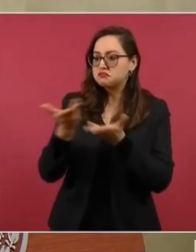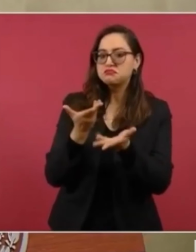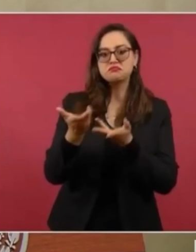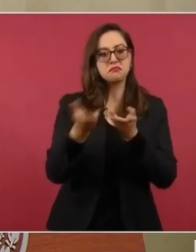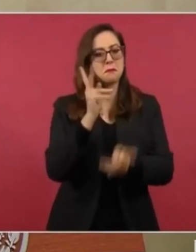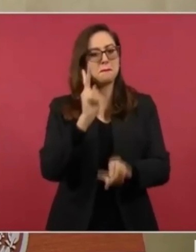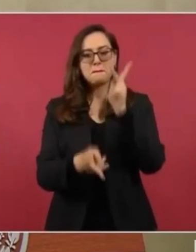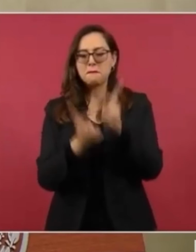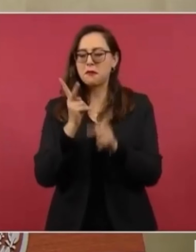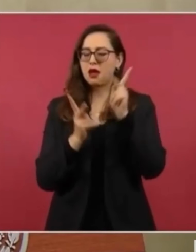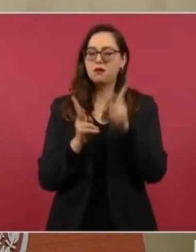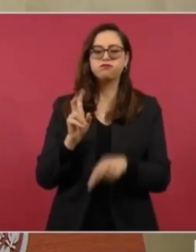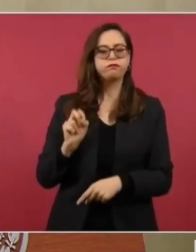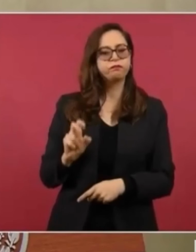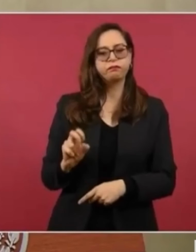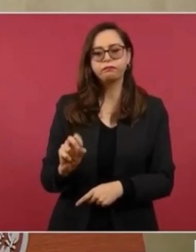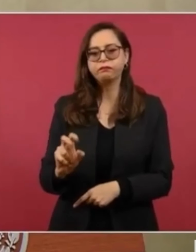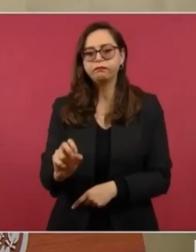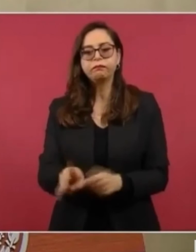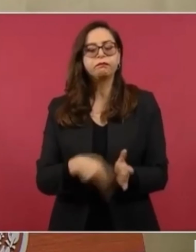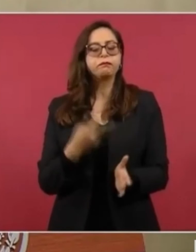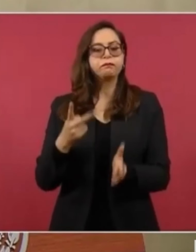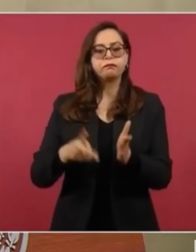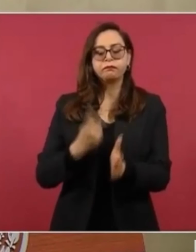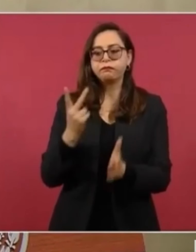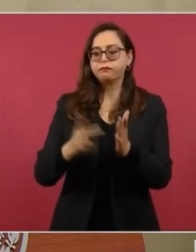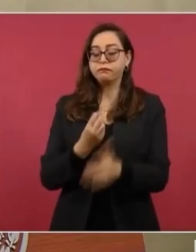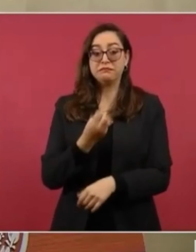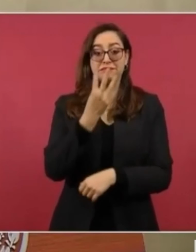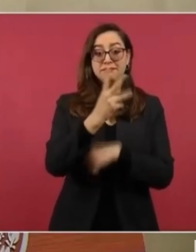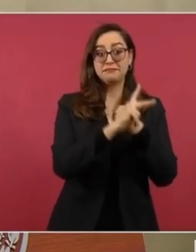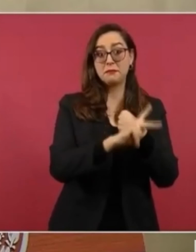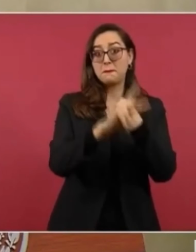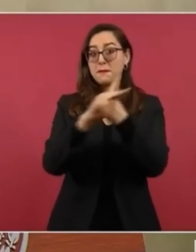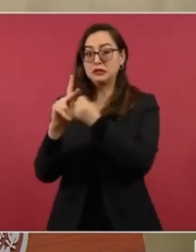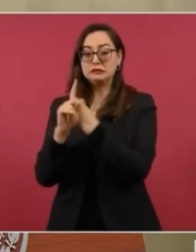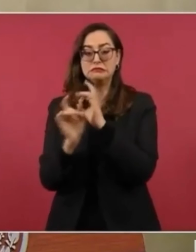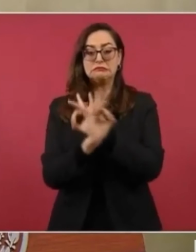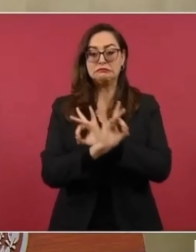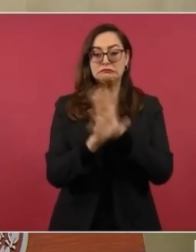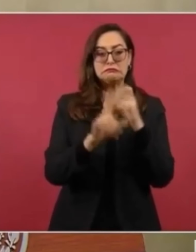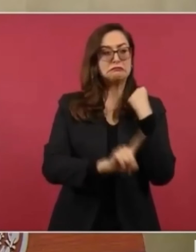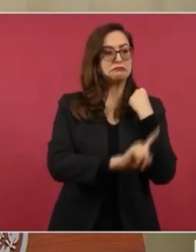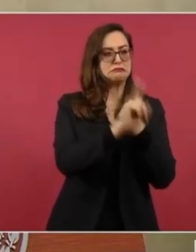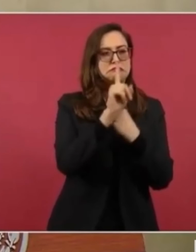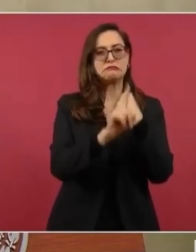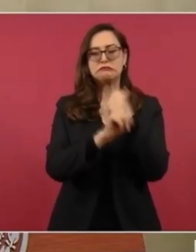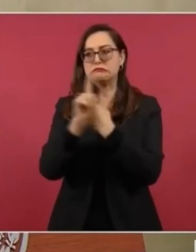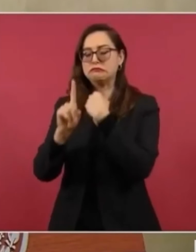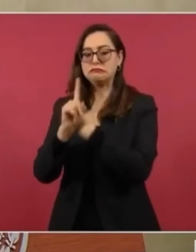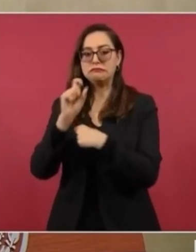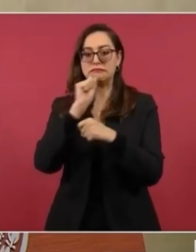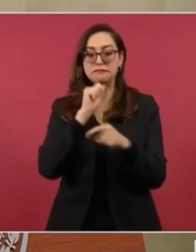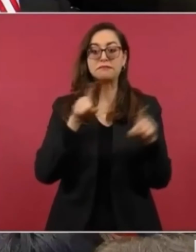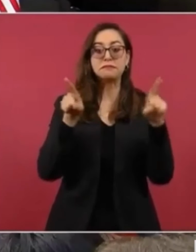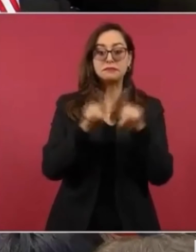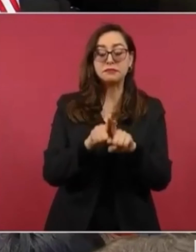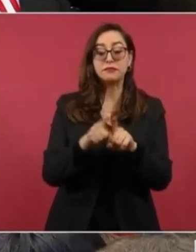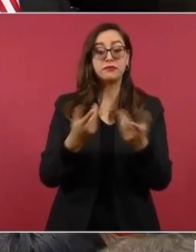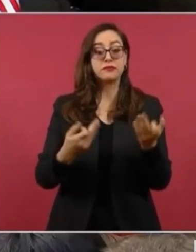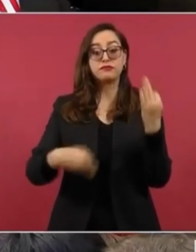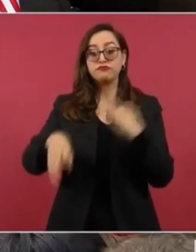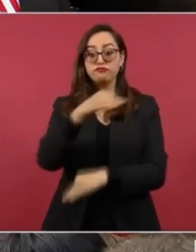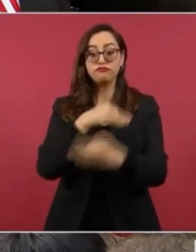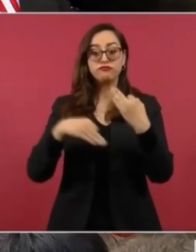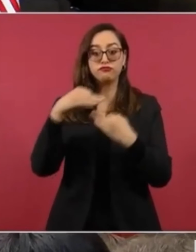Abordamos los desafíos que afectan a nuestros tres países. Todo el hemisferio experimenta nivel greater